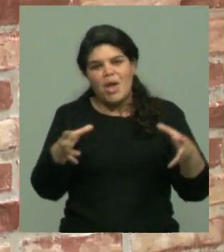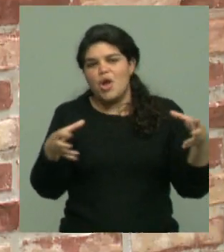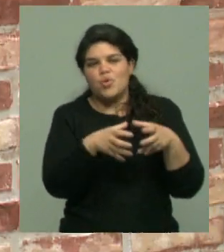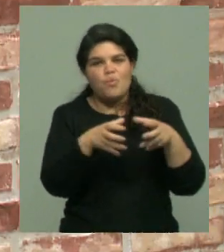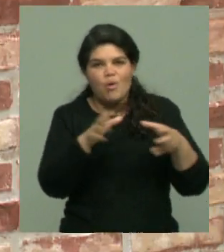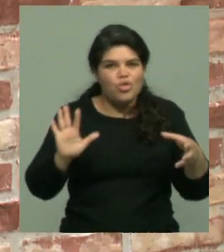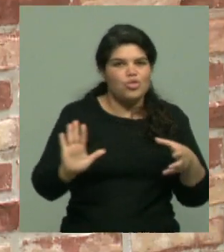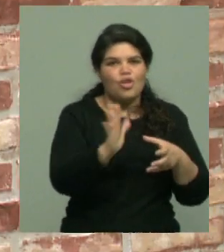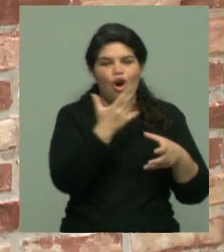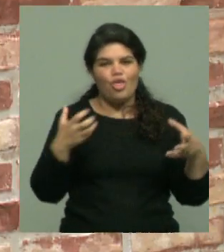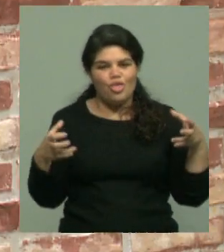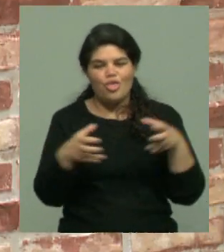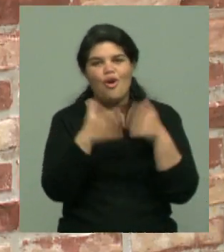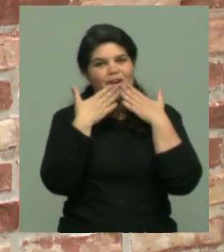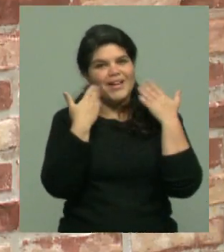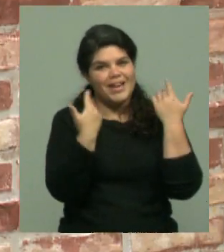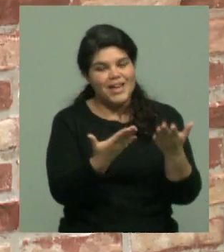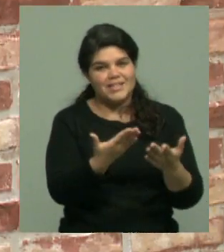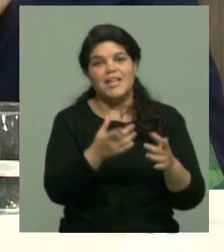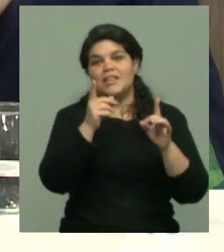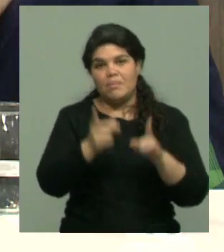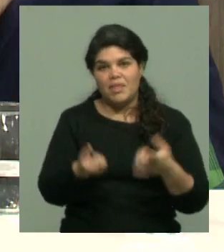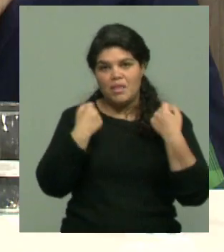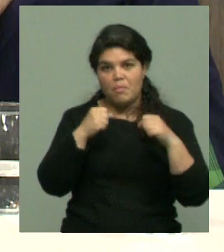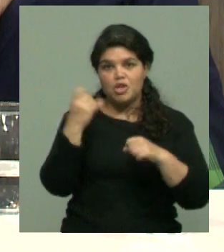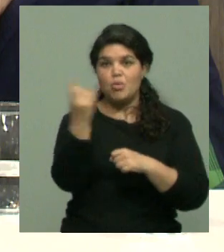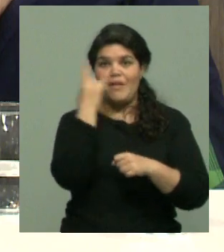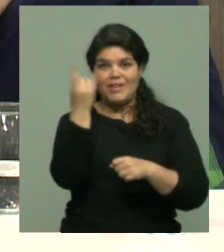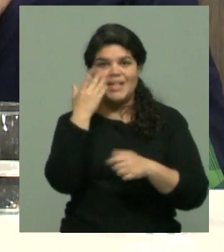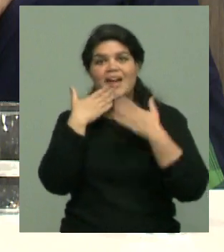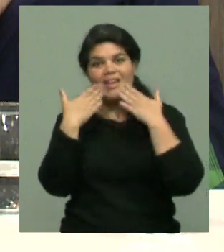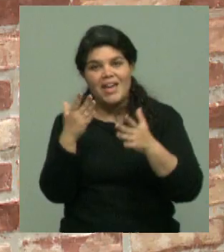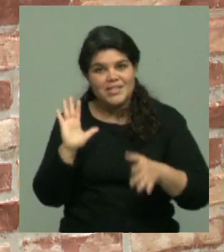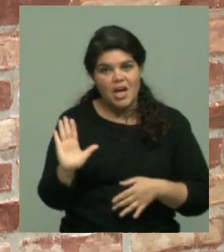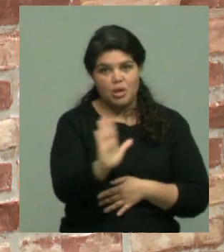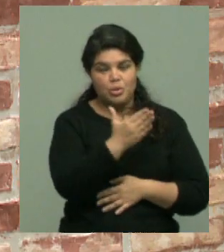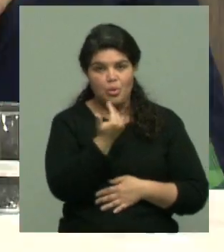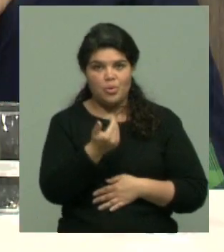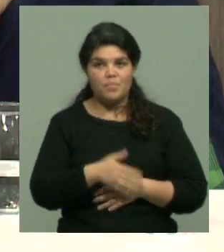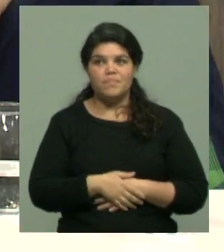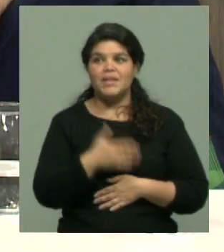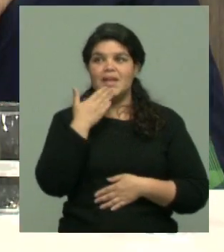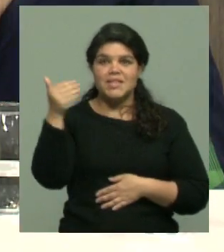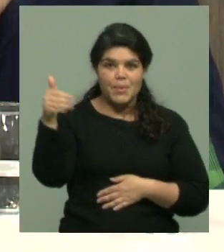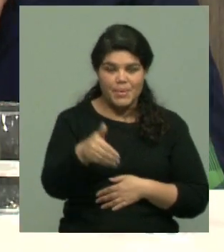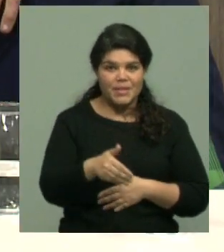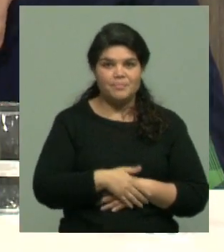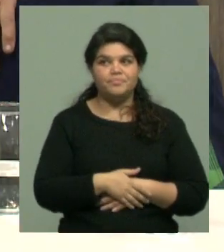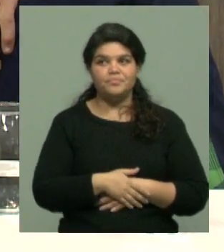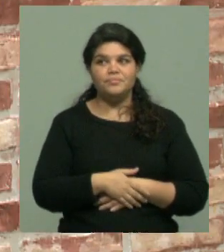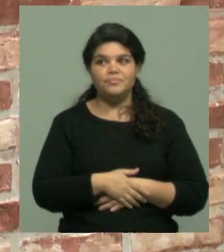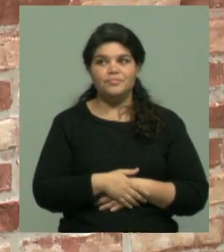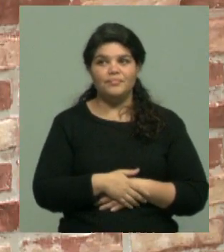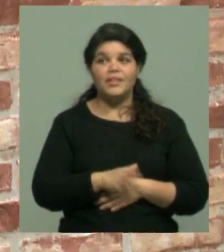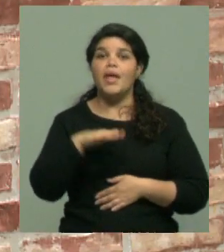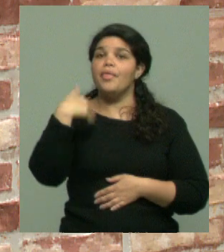karate, por supuesto, y de deportes de la universidad que hacen posible esto. Así es que, bueno, muchas gracias por venir, Fernando. Bueno, en cualquier momento vamos